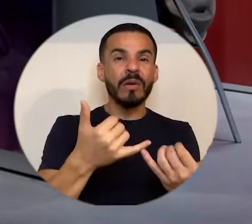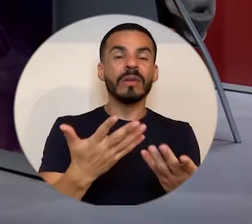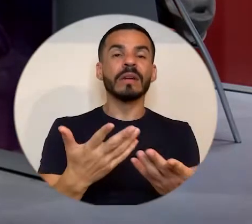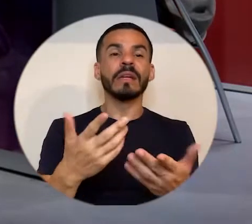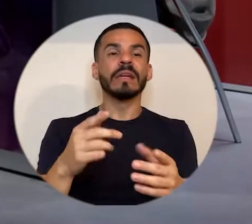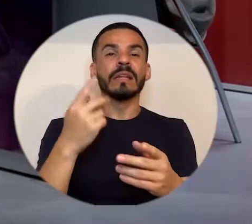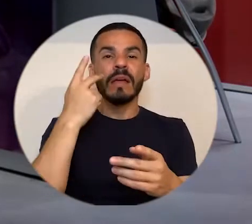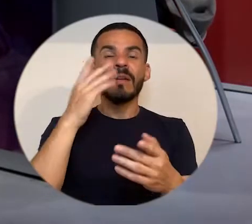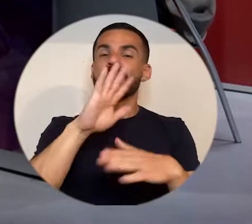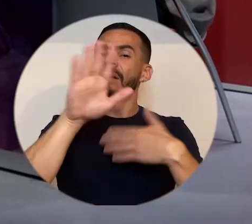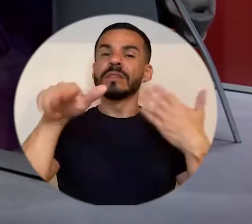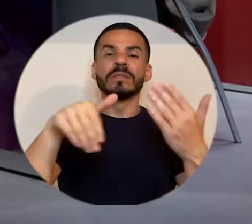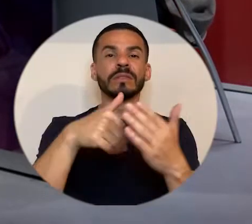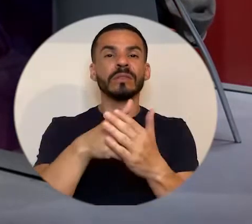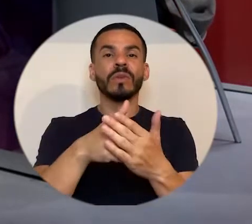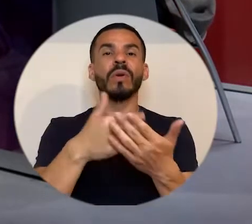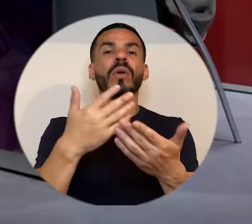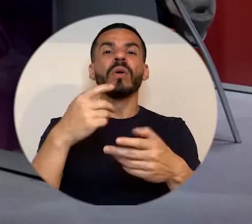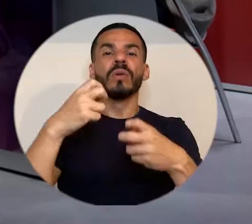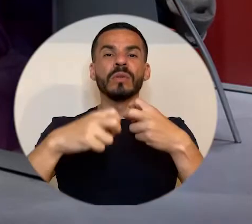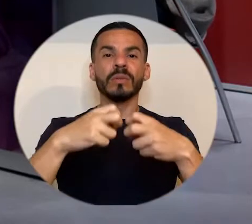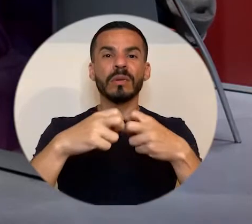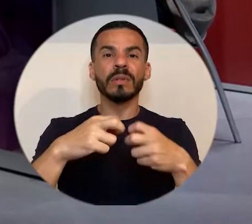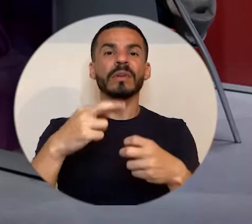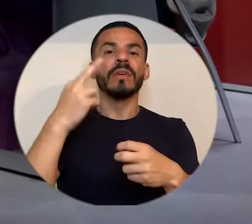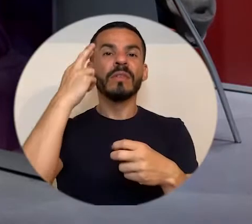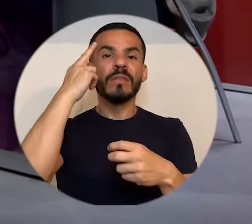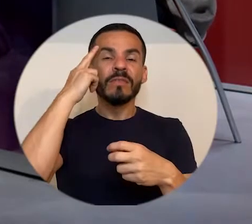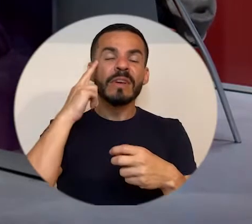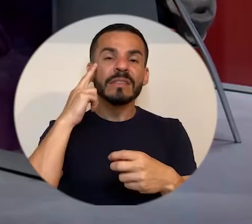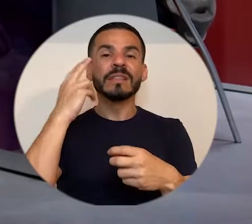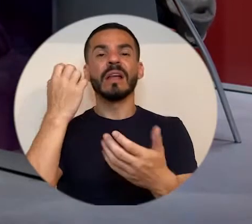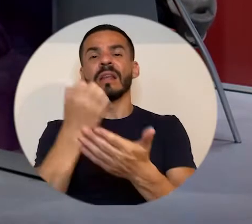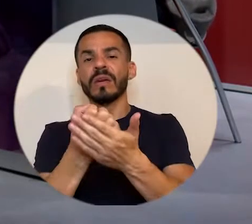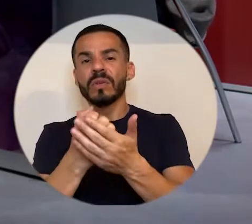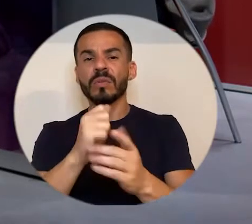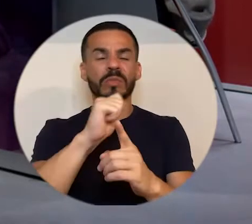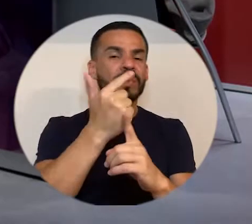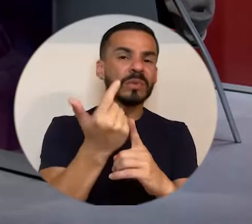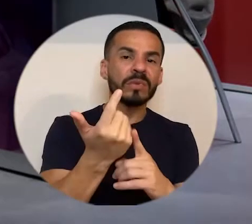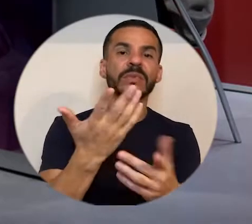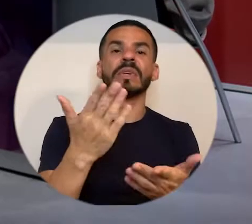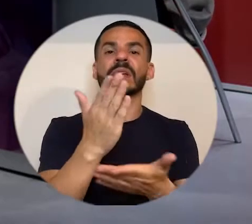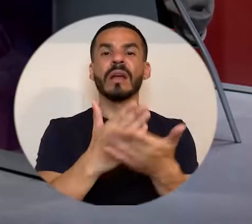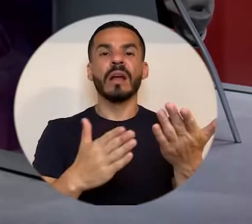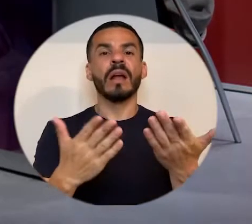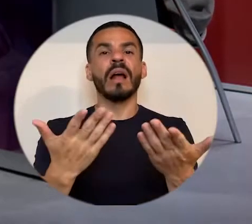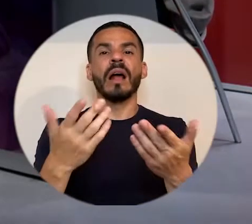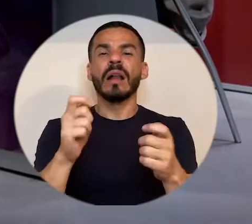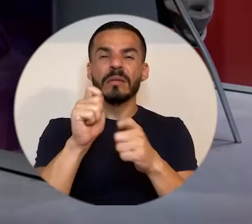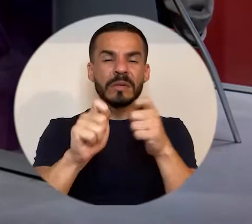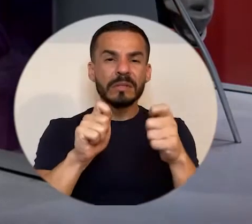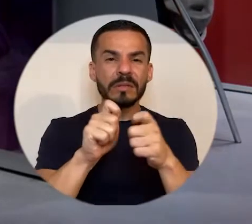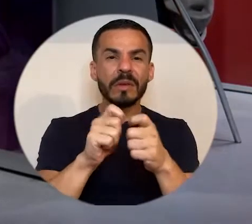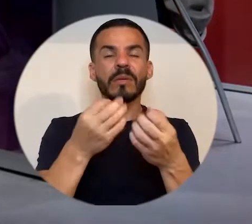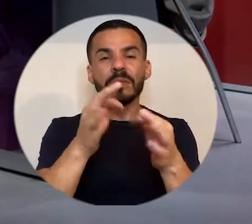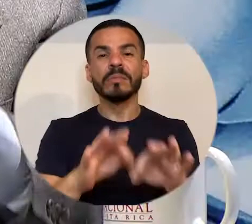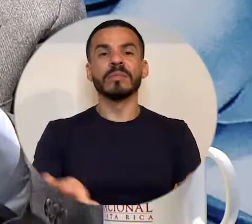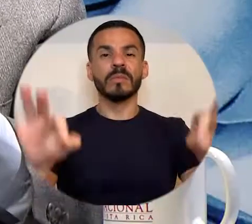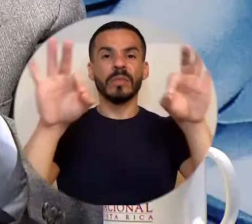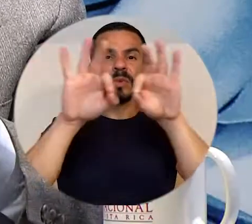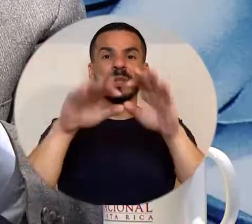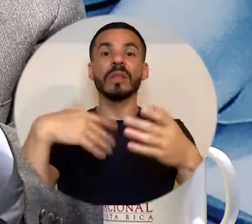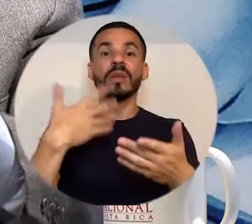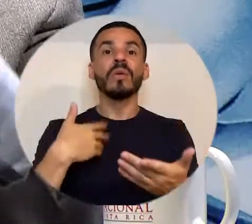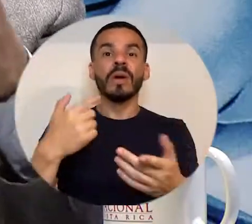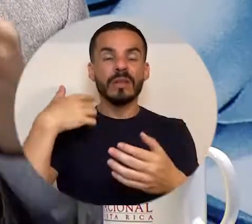te hace ver digamos, todos los problemas raciales, económicos, sociales, en algo muy concreto y muy importante a la hora de